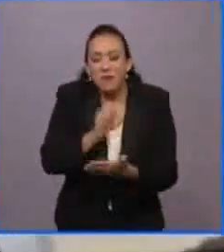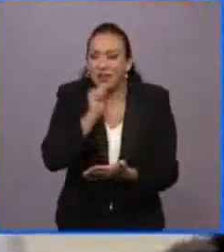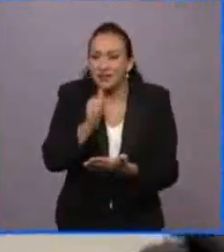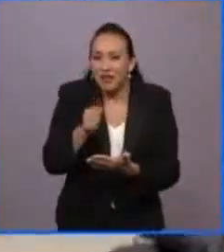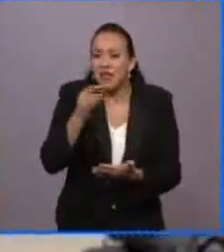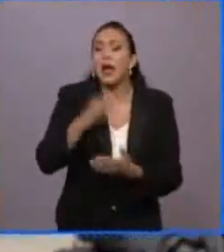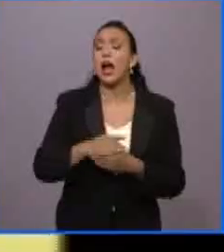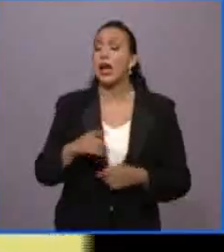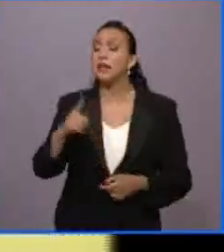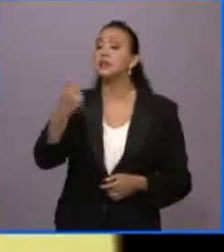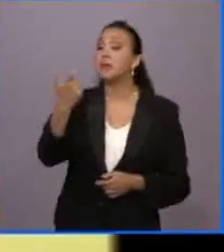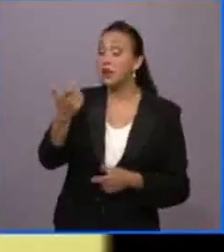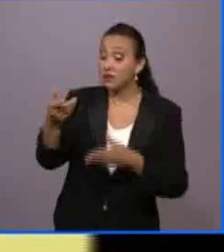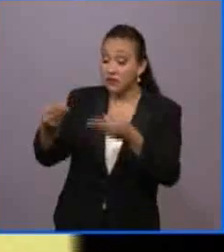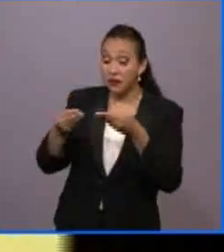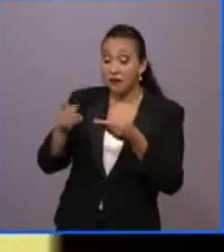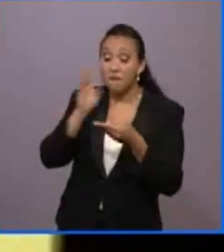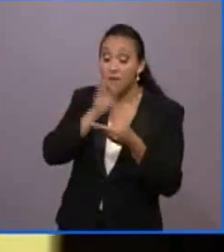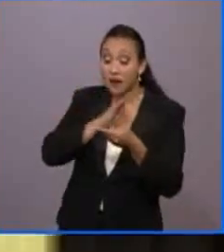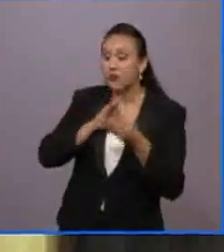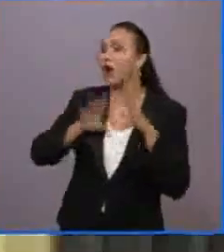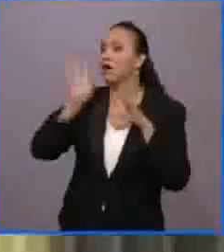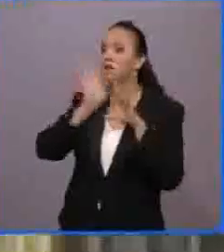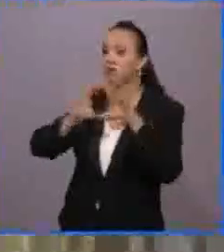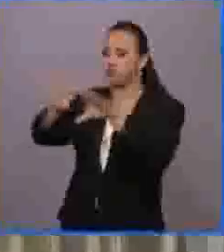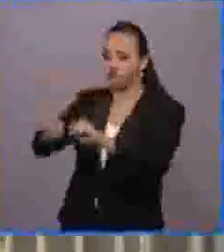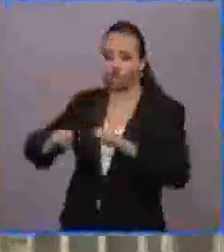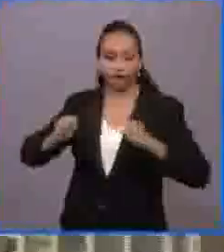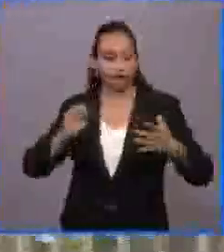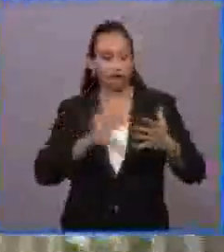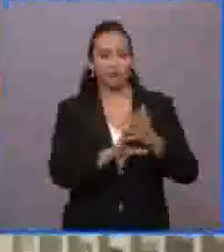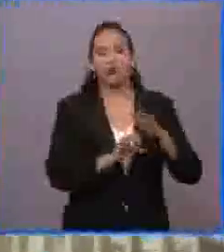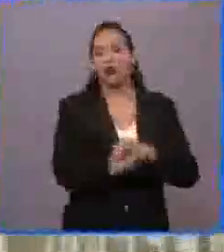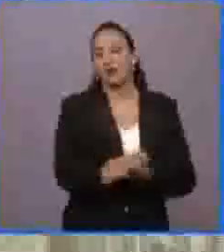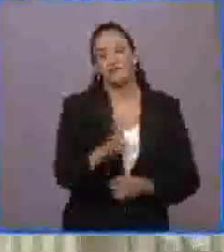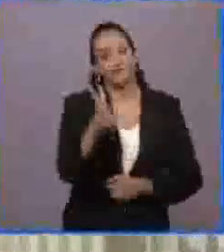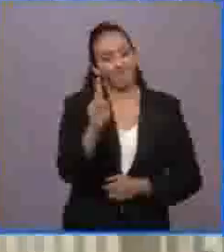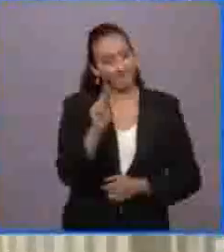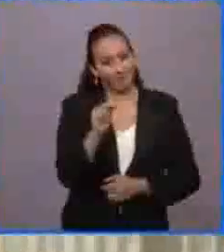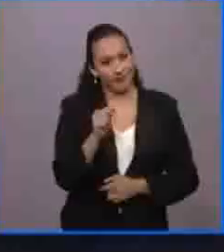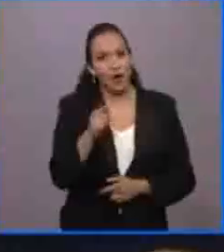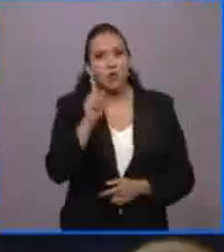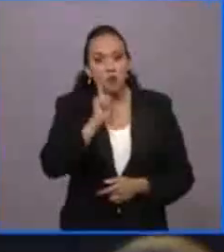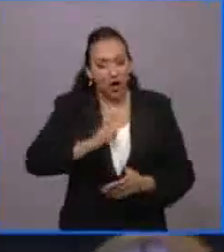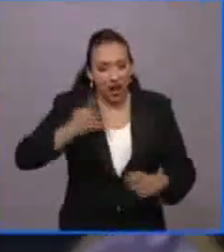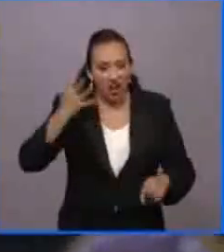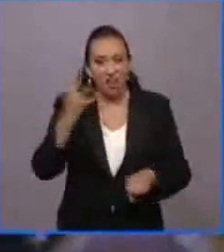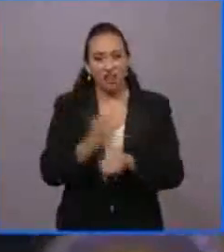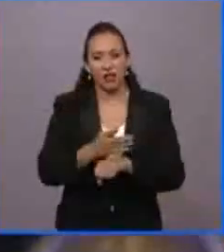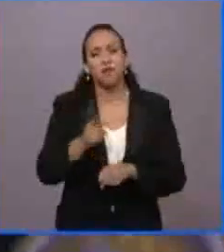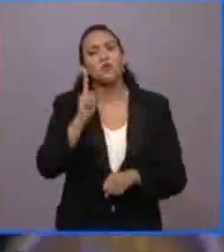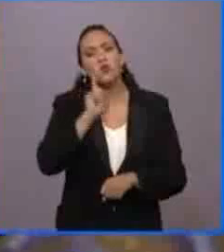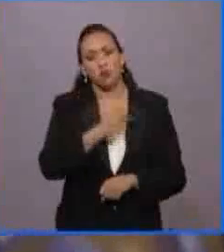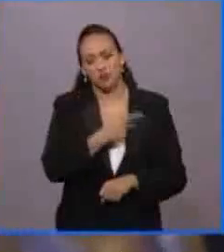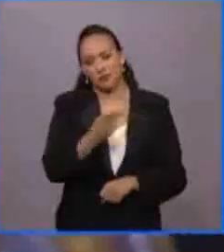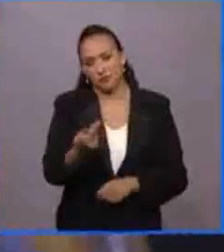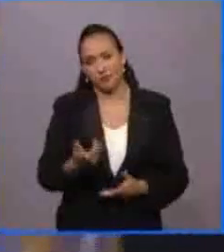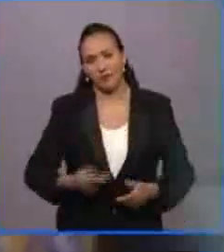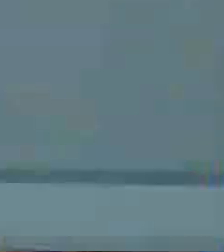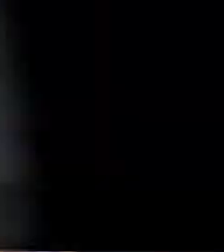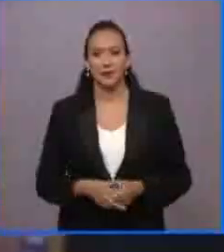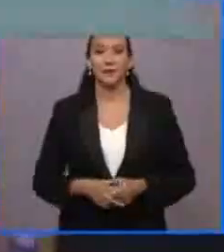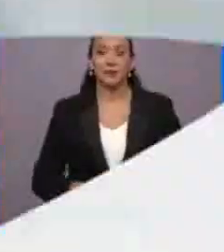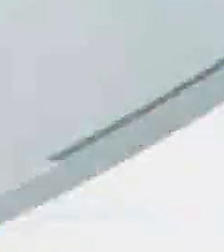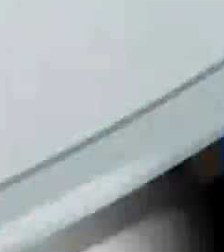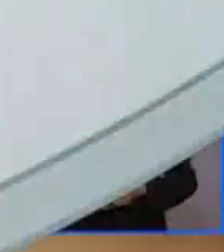pruebas, aplicar la prisión preventiva y como castigo anticipado, además de castigar la pobreza.